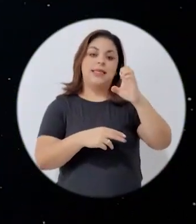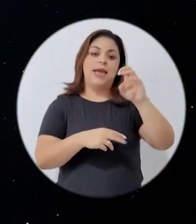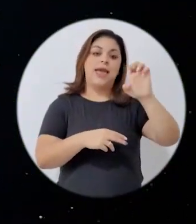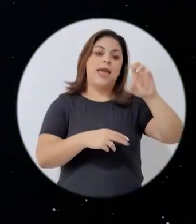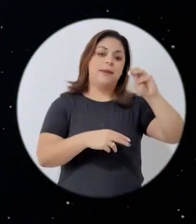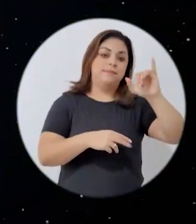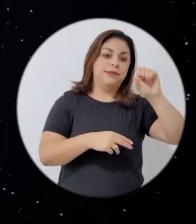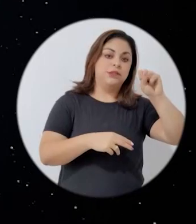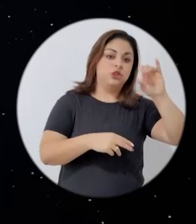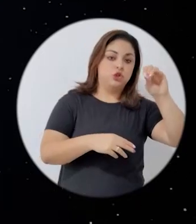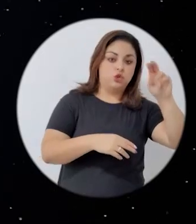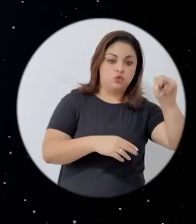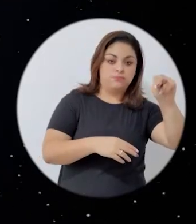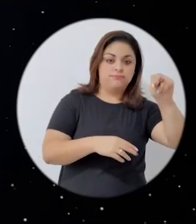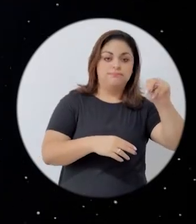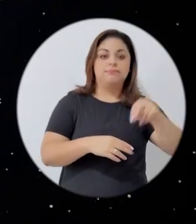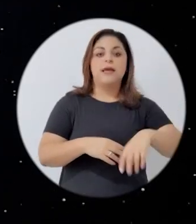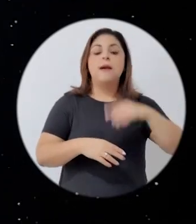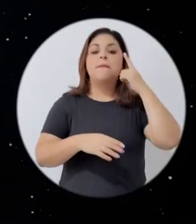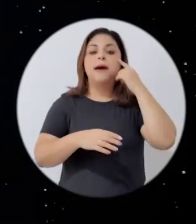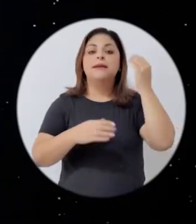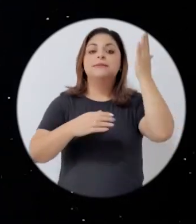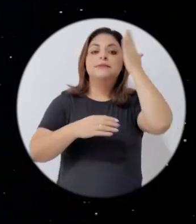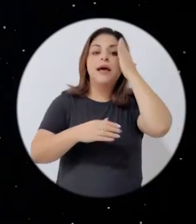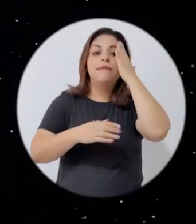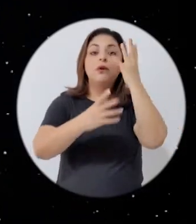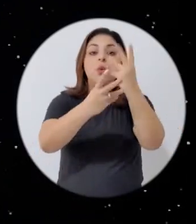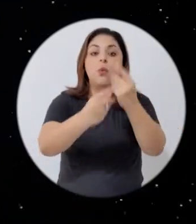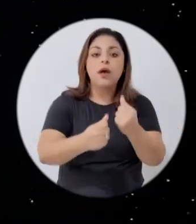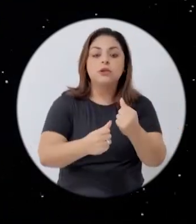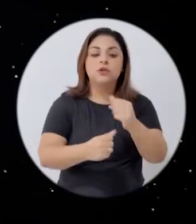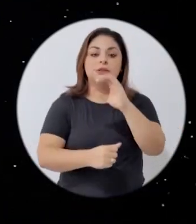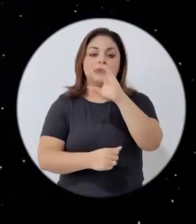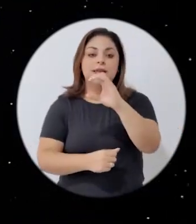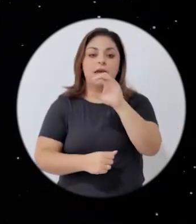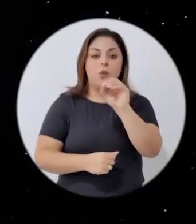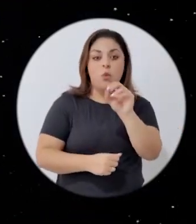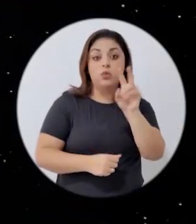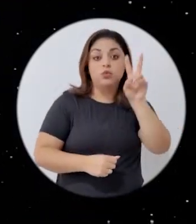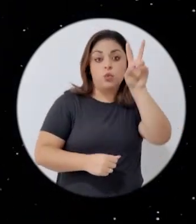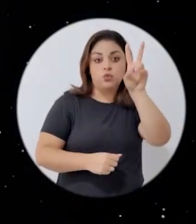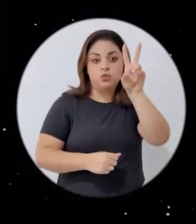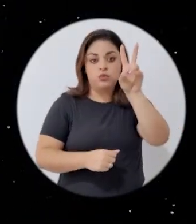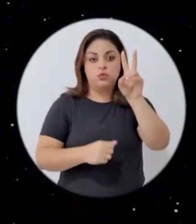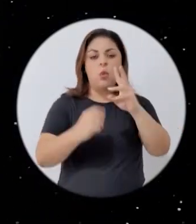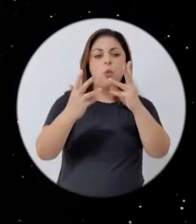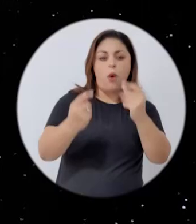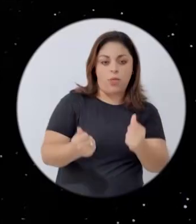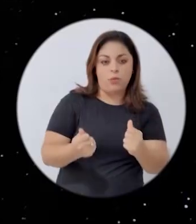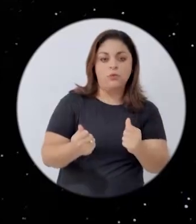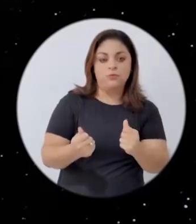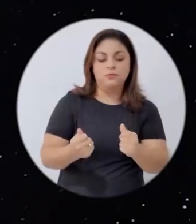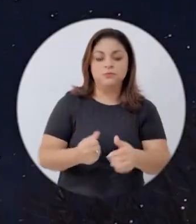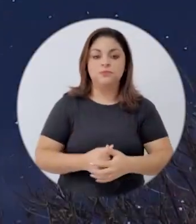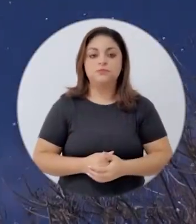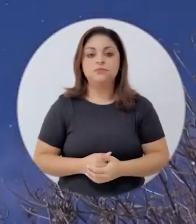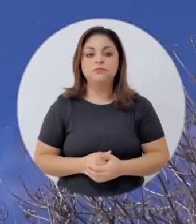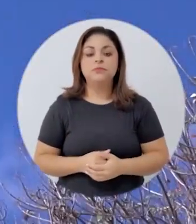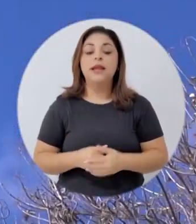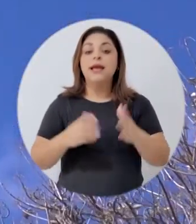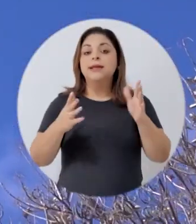todo en términos de CO2 equivalente, ¿verdad? Esto es importante, expresarlo en términos de CO2